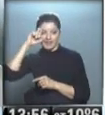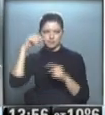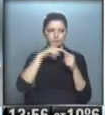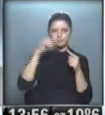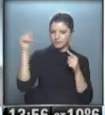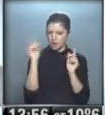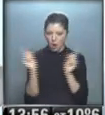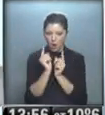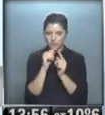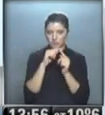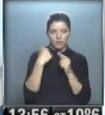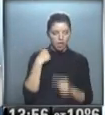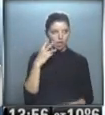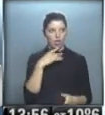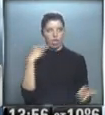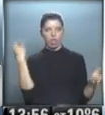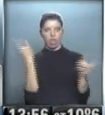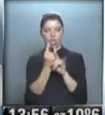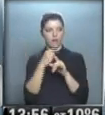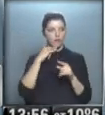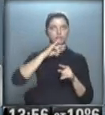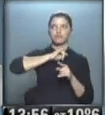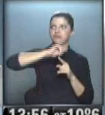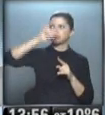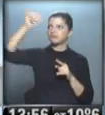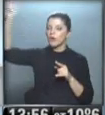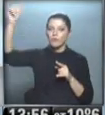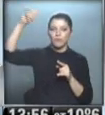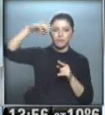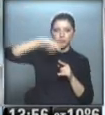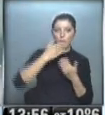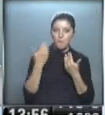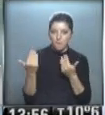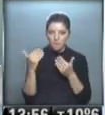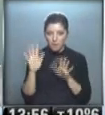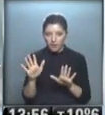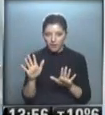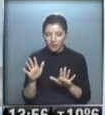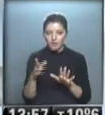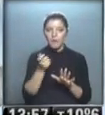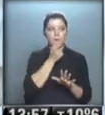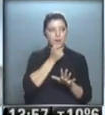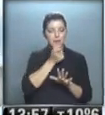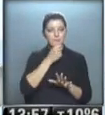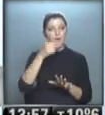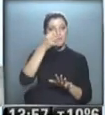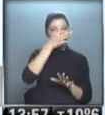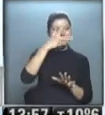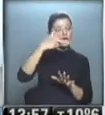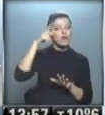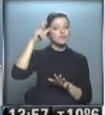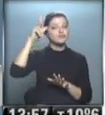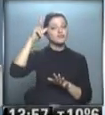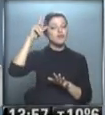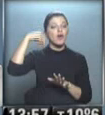han recibido como una gran sorpresa y como alegría que directamente el vuelo que pasa por por 28 de noviembre los va a